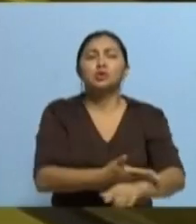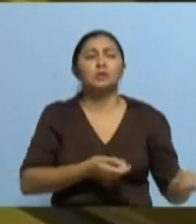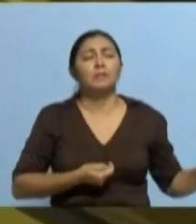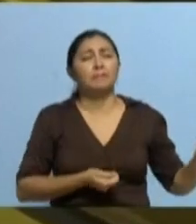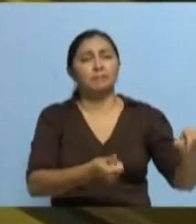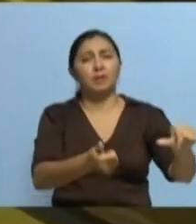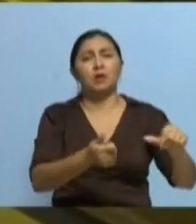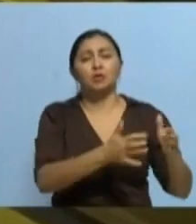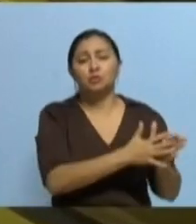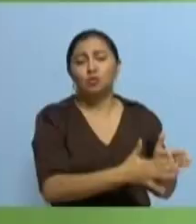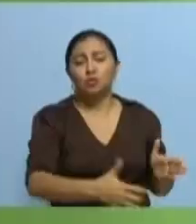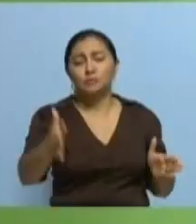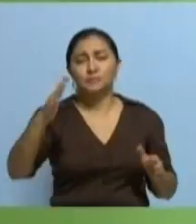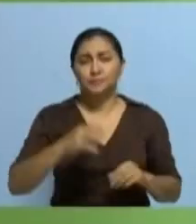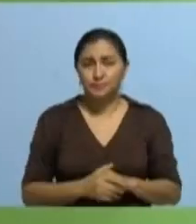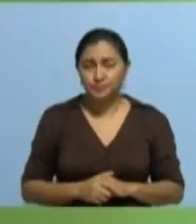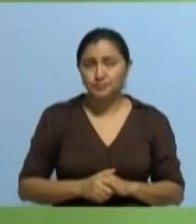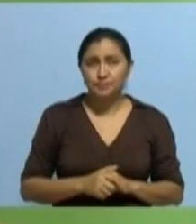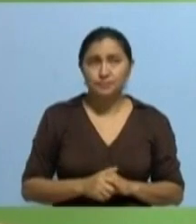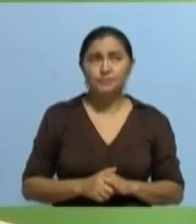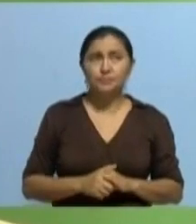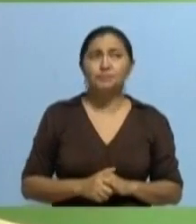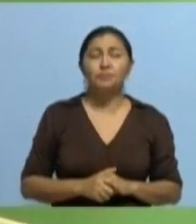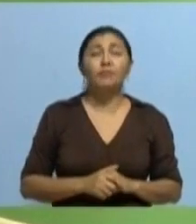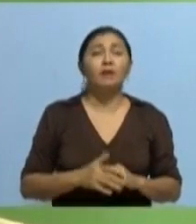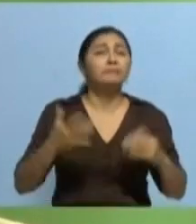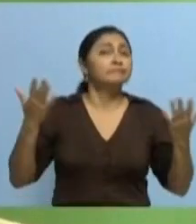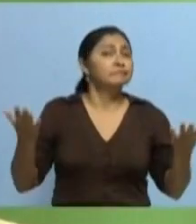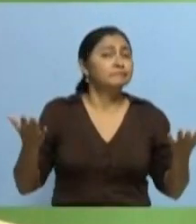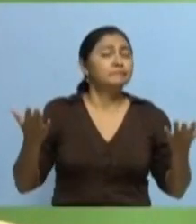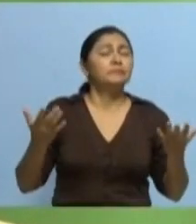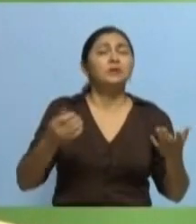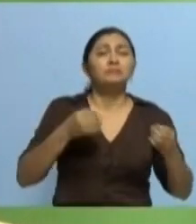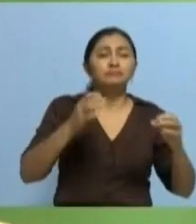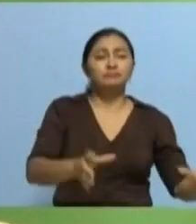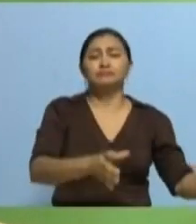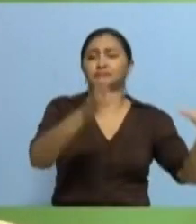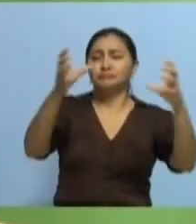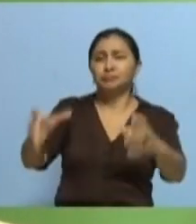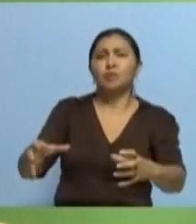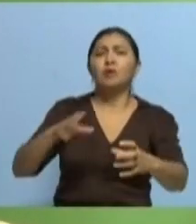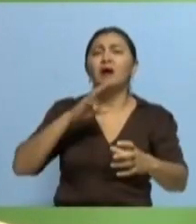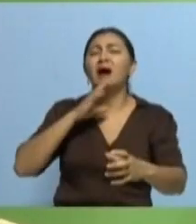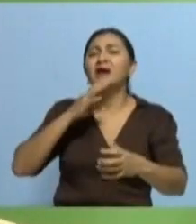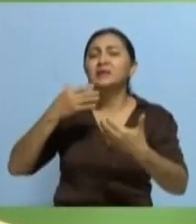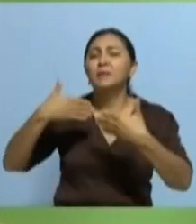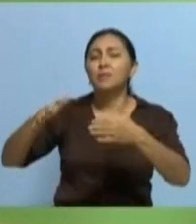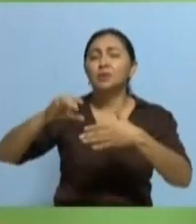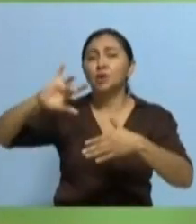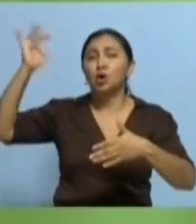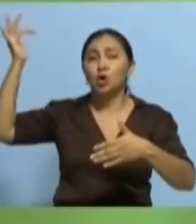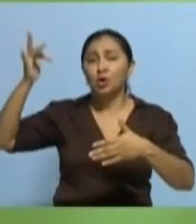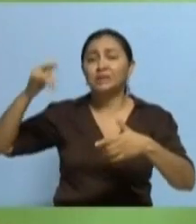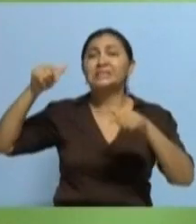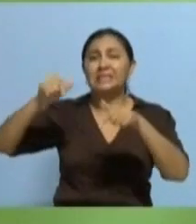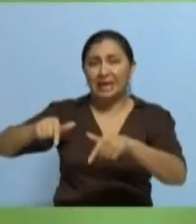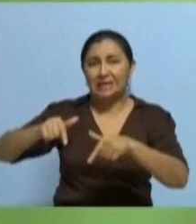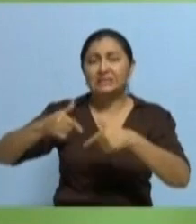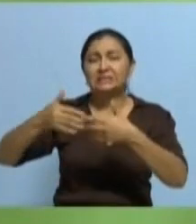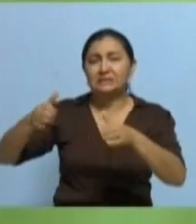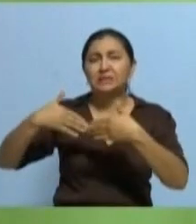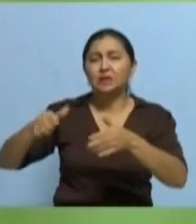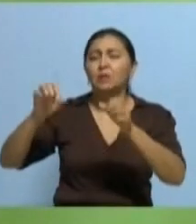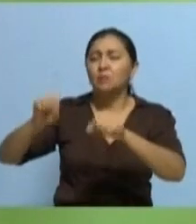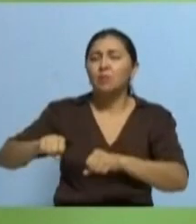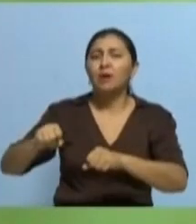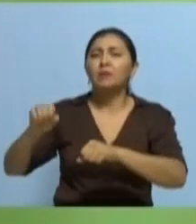pesos durante la última década. Queremos que mientras tanto se lo entreguen a Puerta de Oro, y a través de Puerta de Oro nosotros lo podemos